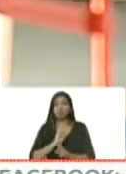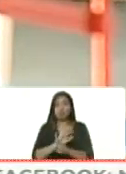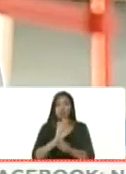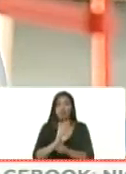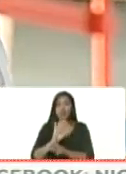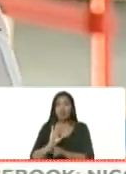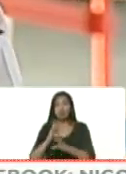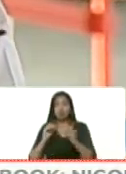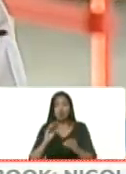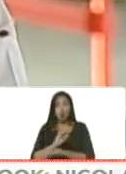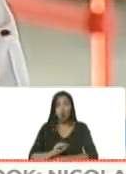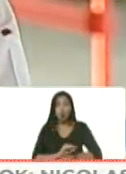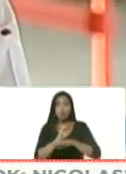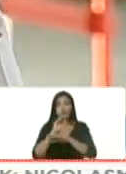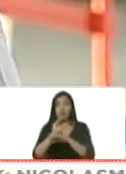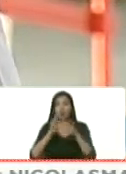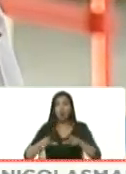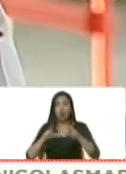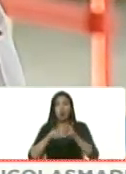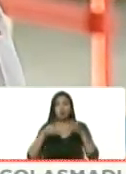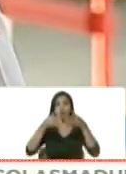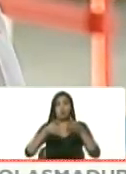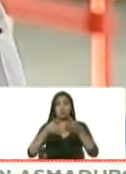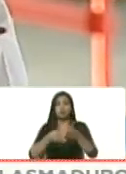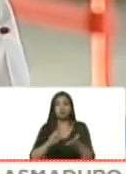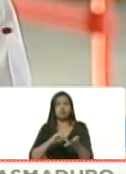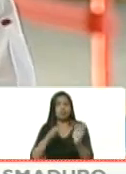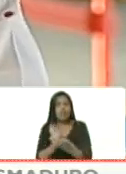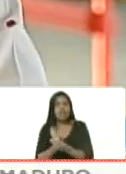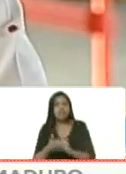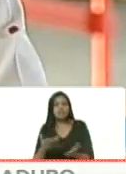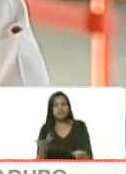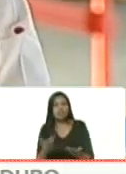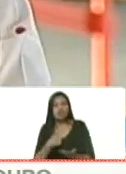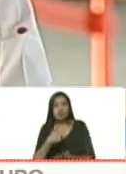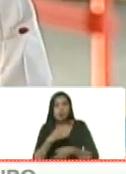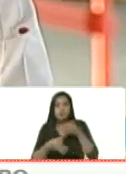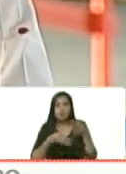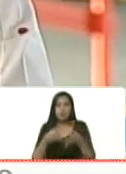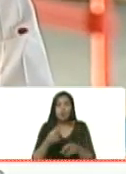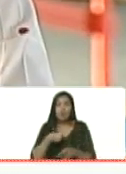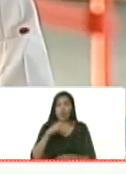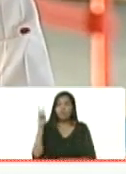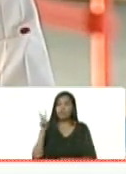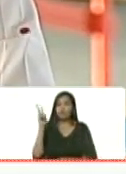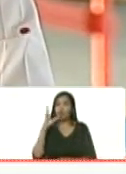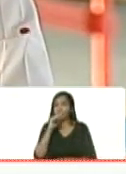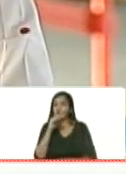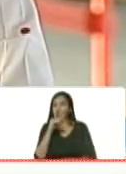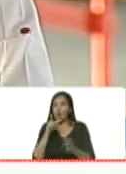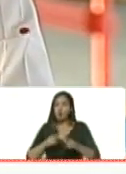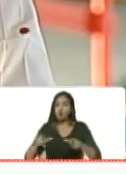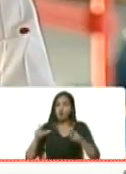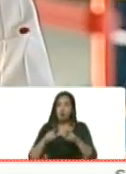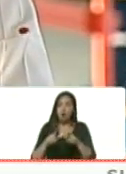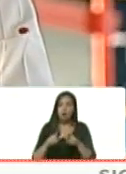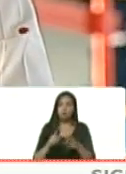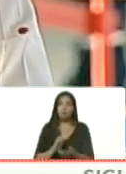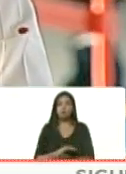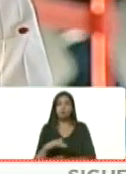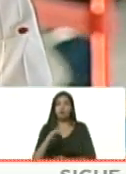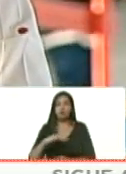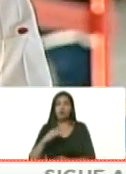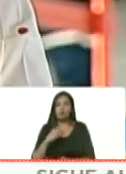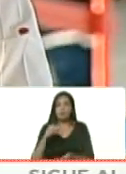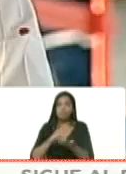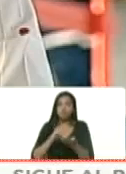la conservación de nuestras zonas marítimas. Quiero hacer una salvedad sobre esto. Nosotros en Venezuela no tenemos zona de deslastre para